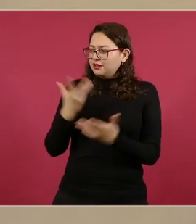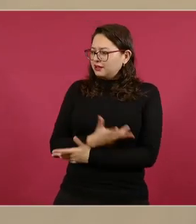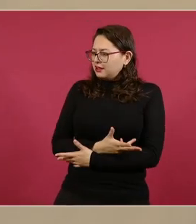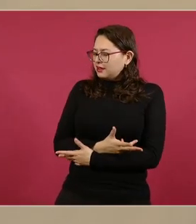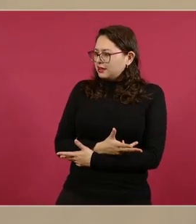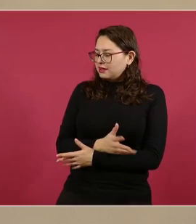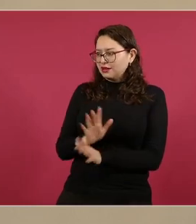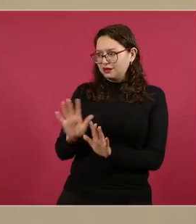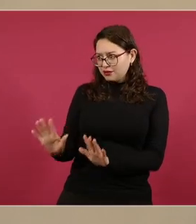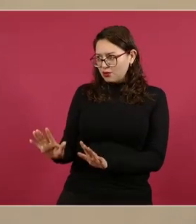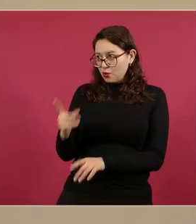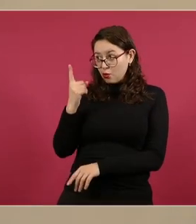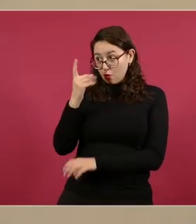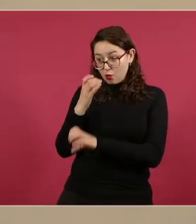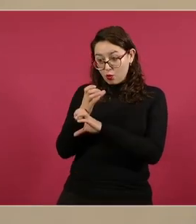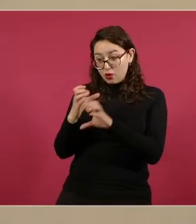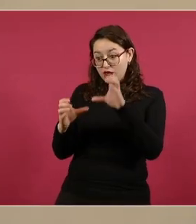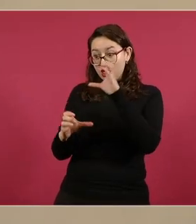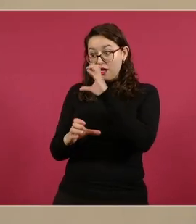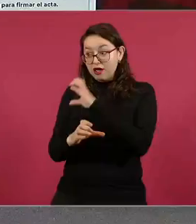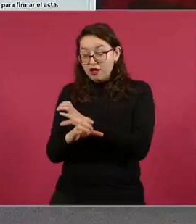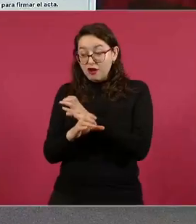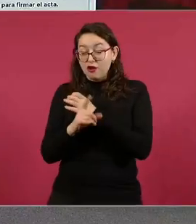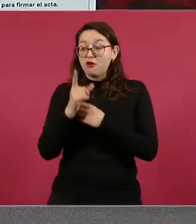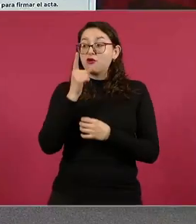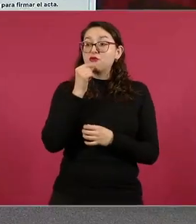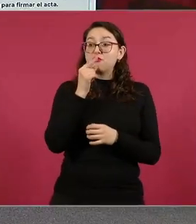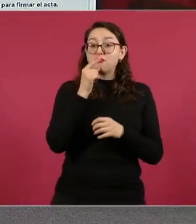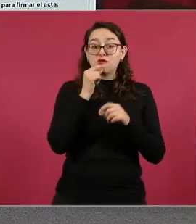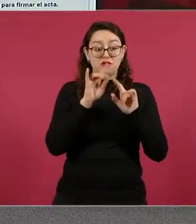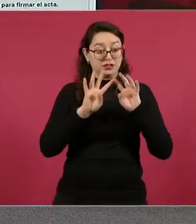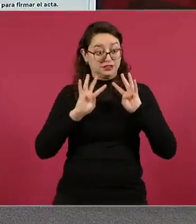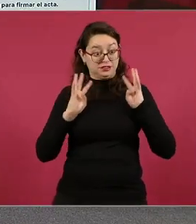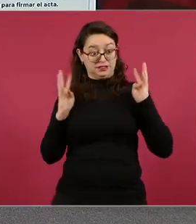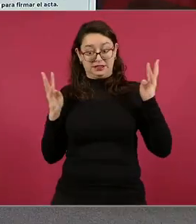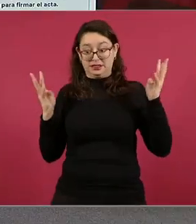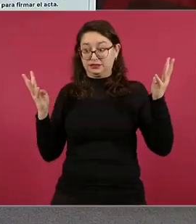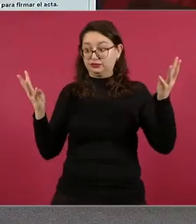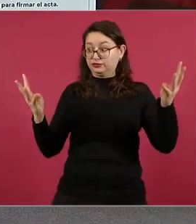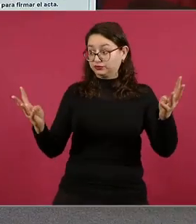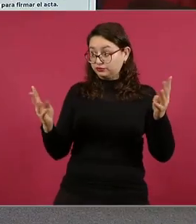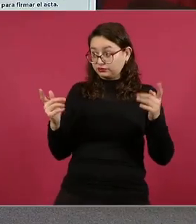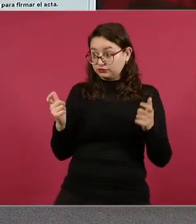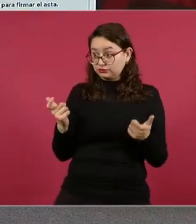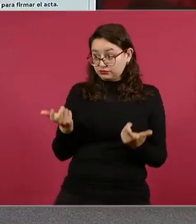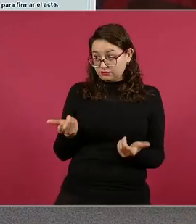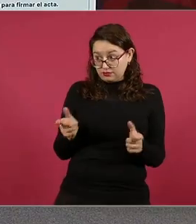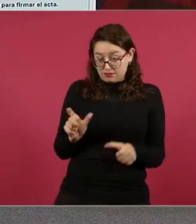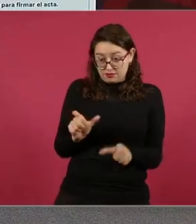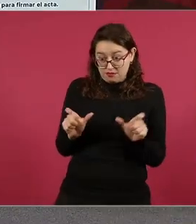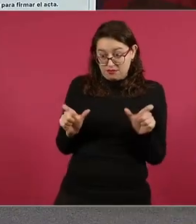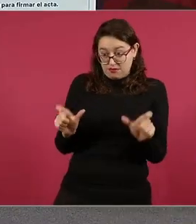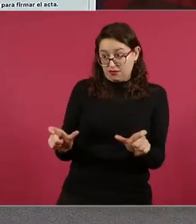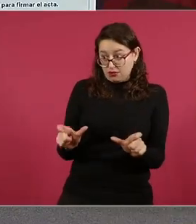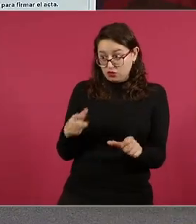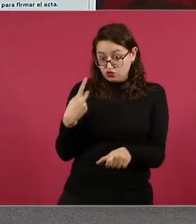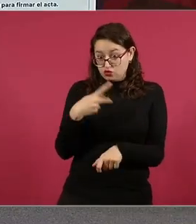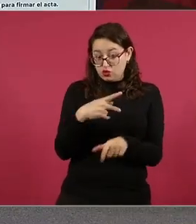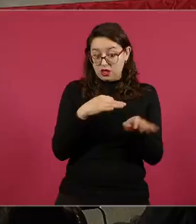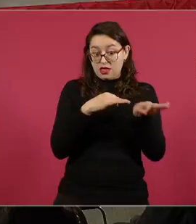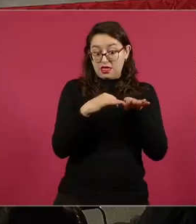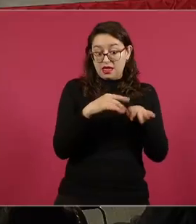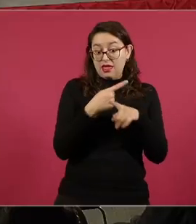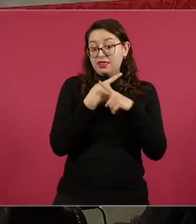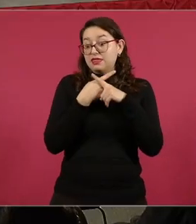únicamente seguridad perimetral con aquellos que les correspondía la búsqueda y localización de indicios y autorizados